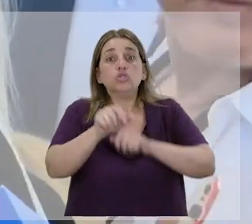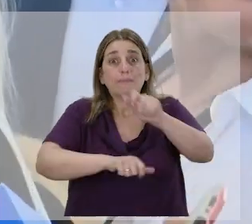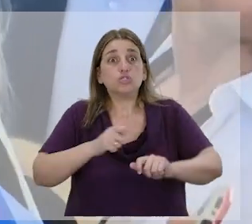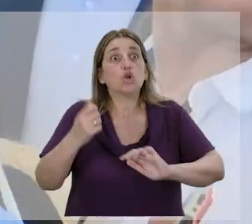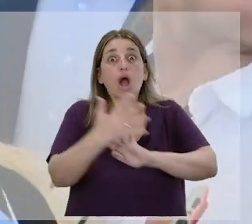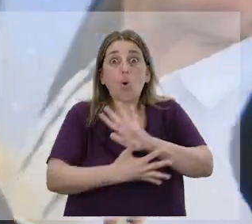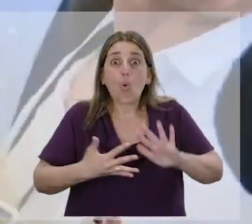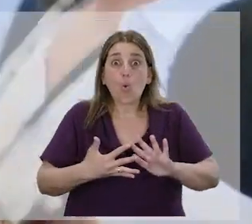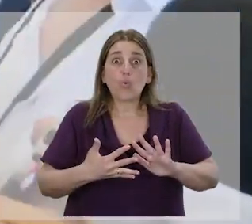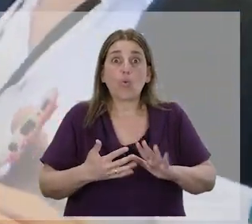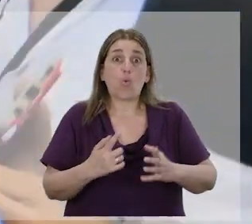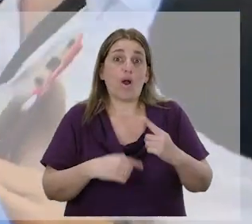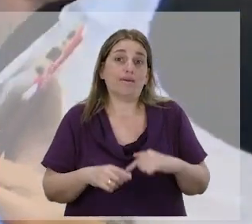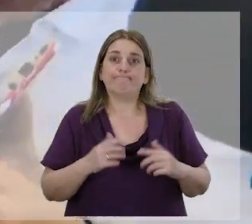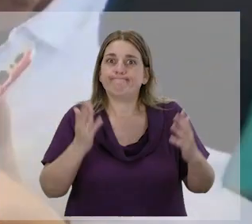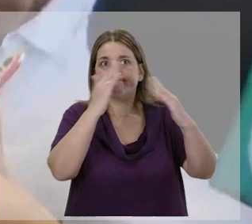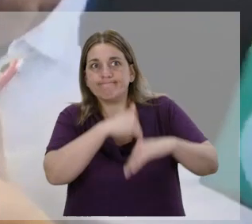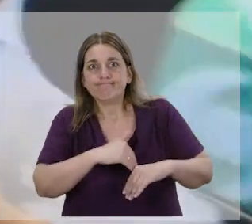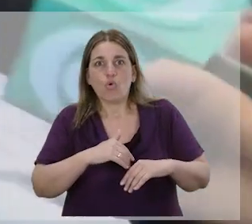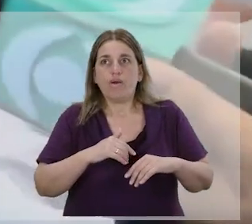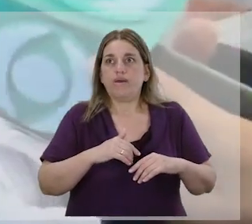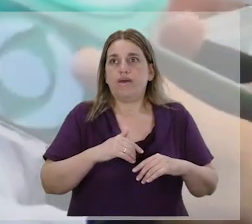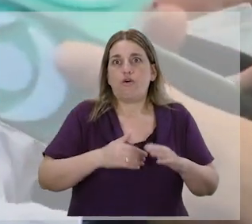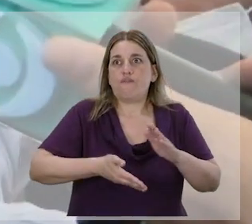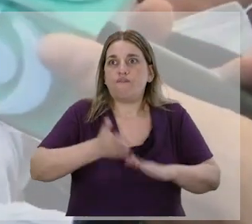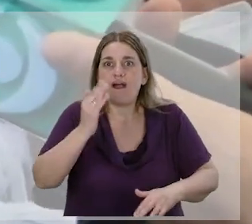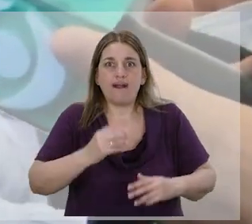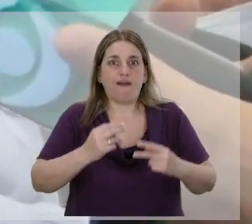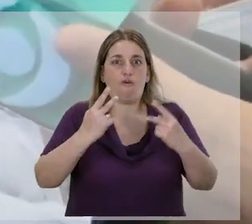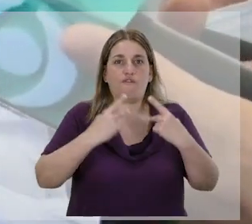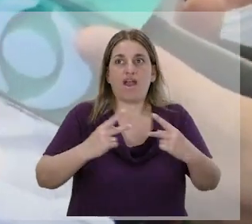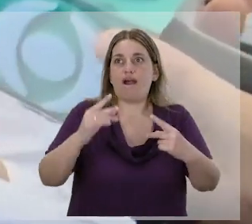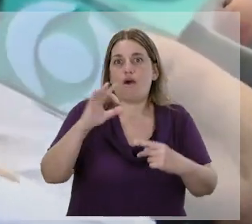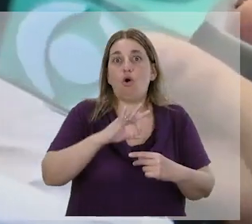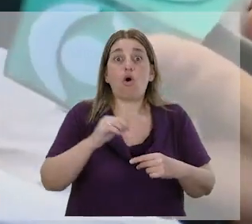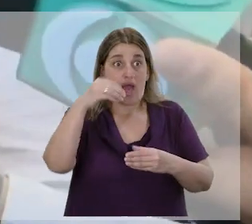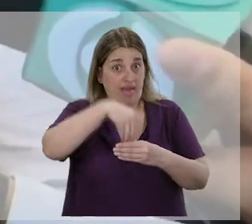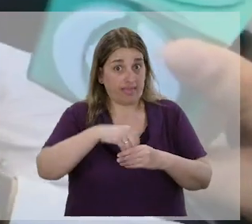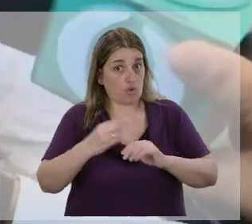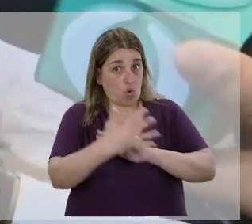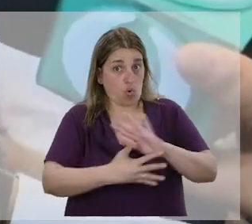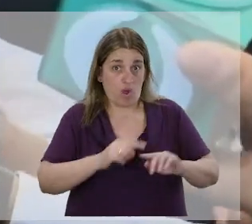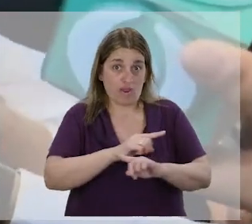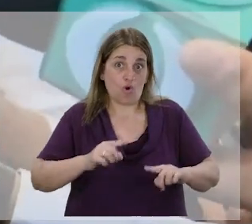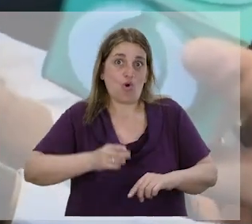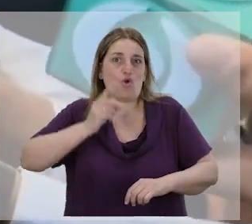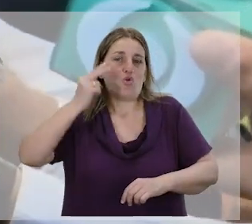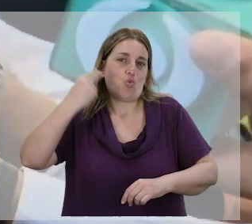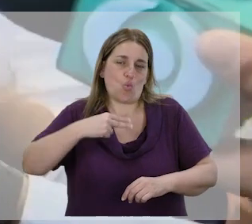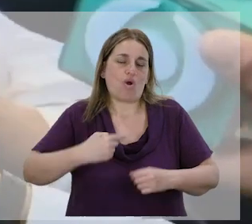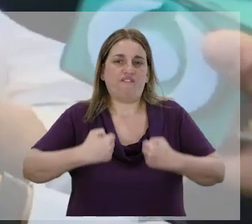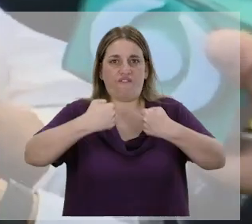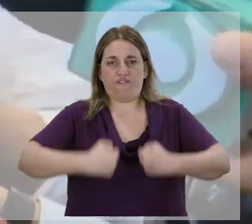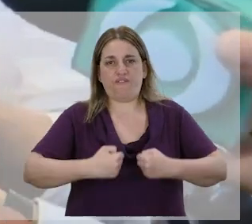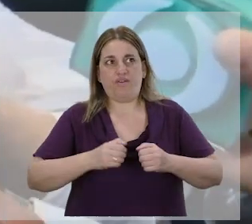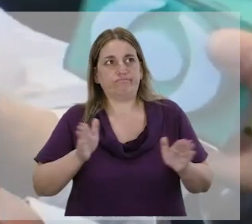eso, que muchos uruguayos vean retaseado su libertad de movimiento afuera del país, por suerte no adentro, porque